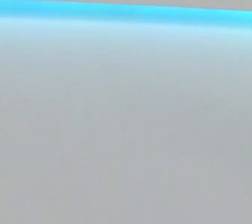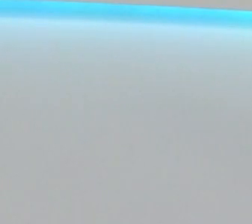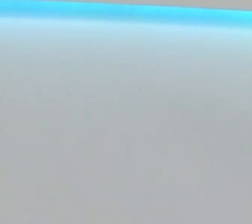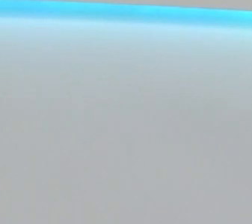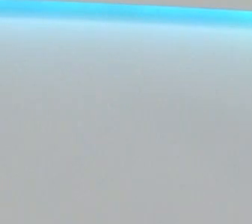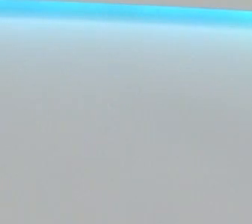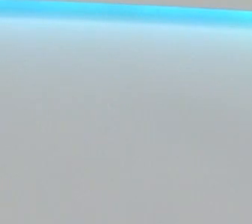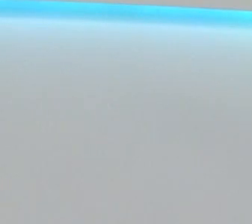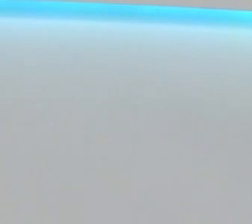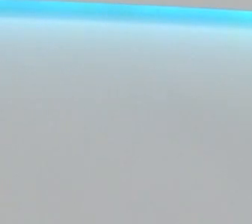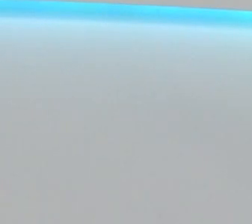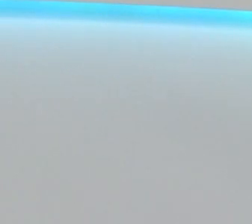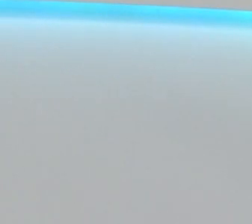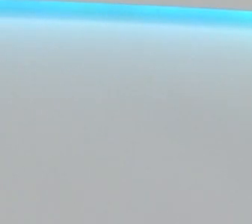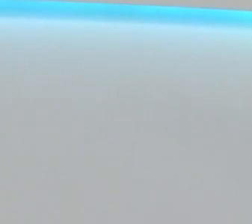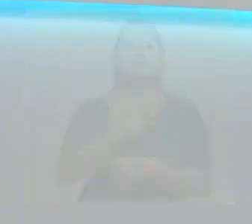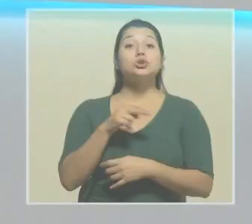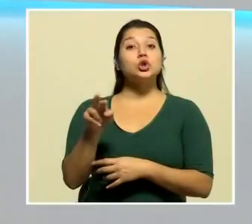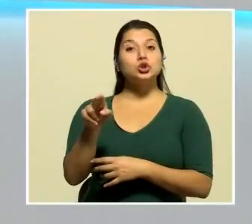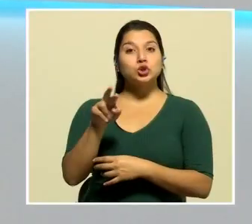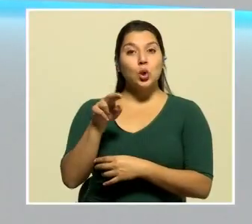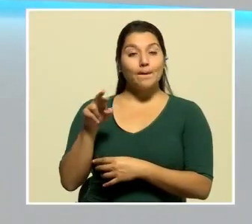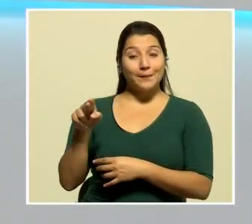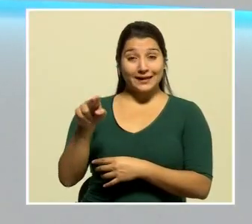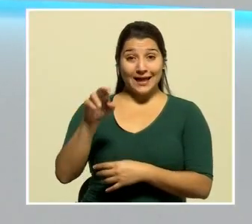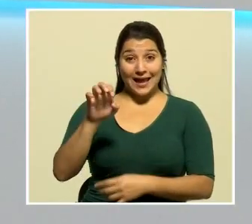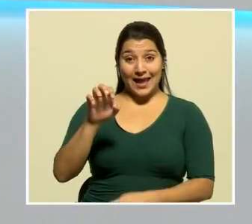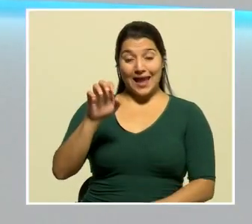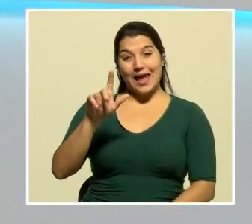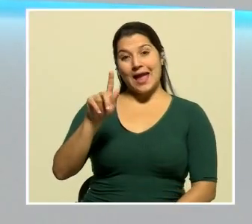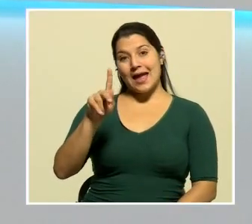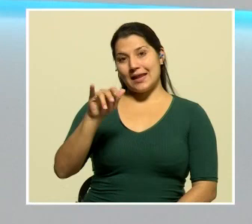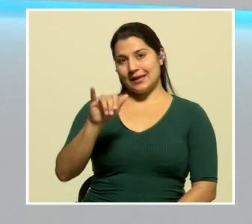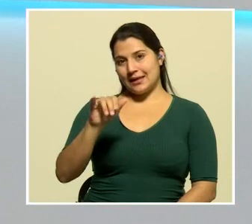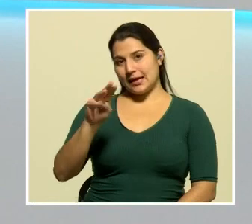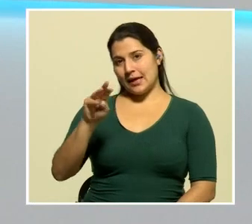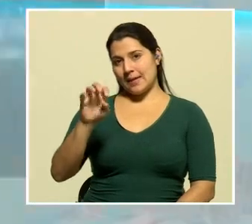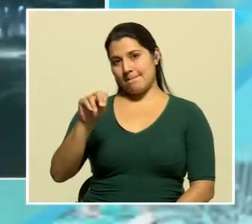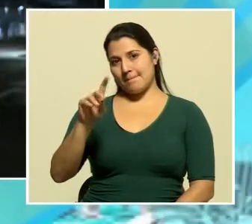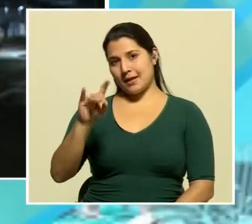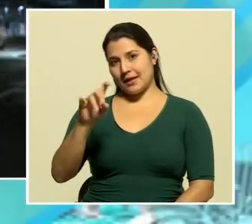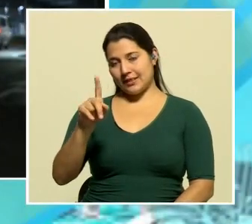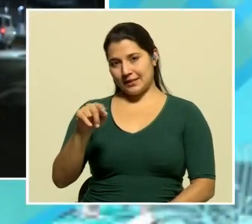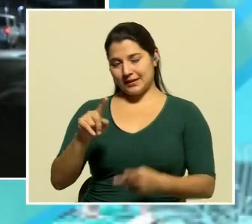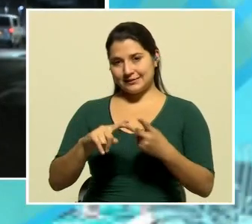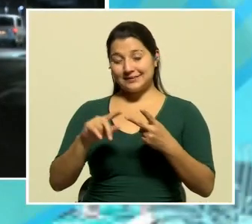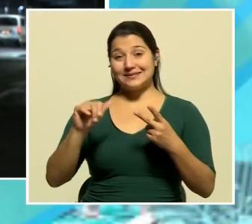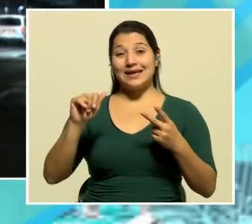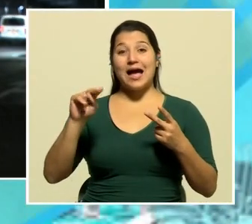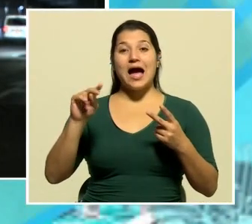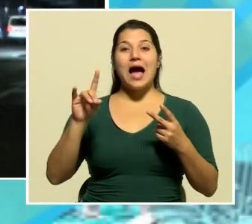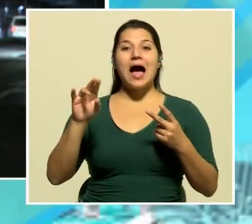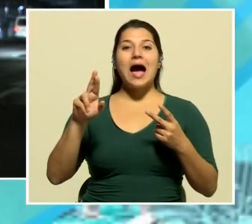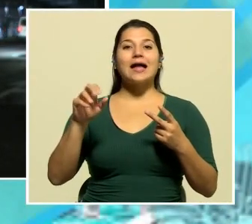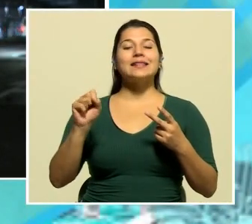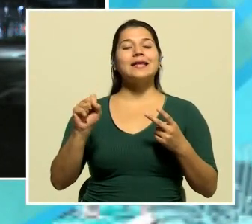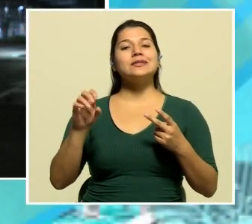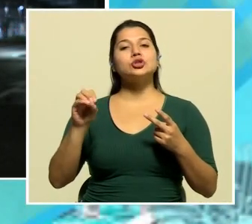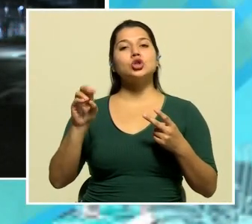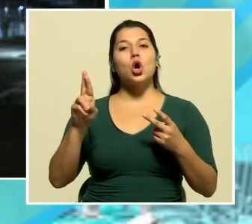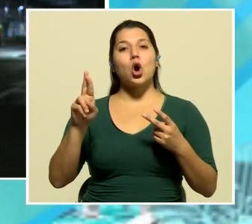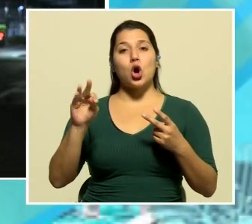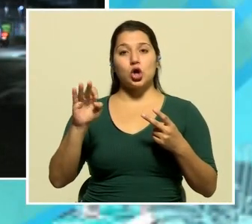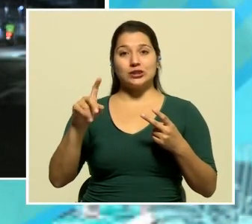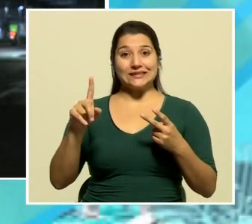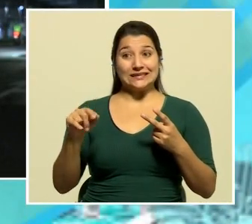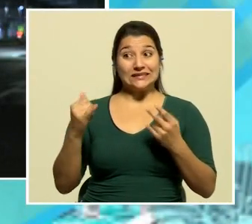Y a continuación, nuestros compañeros Elki Méndez y Andrés Ortiz nos van a presentar un